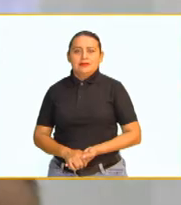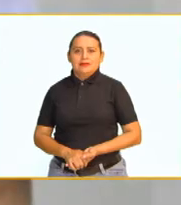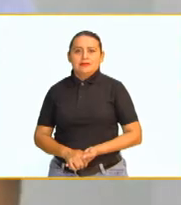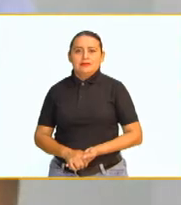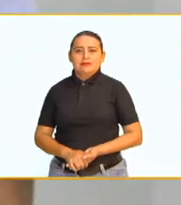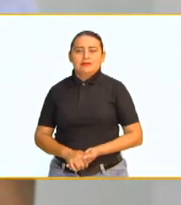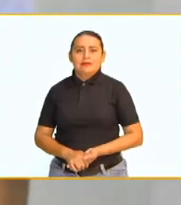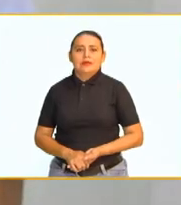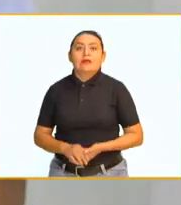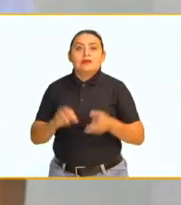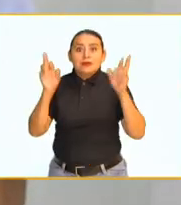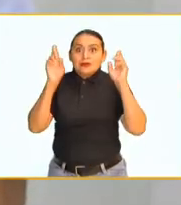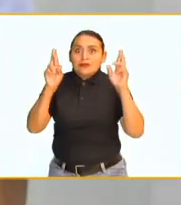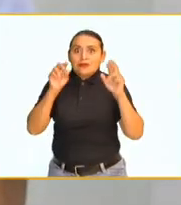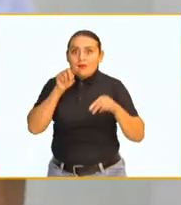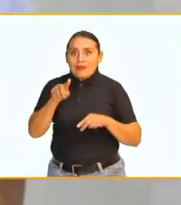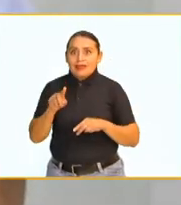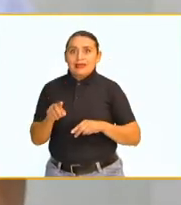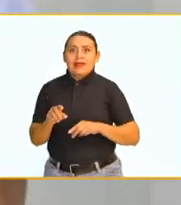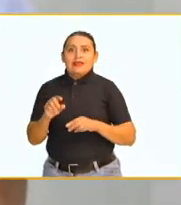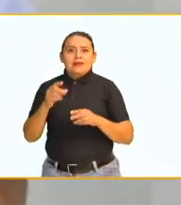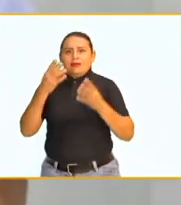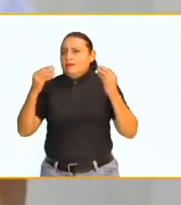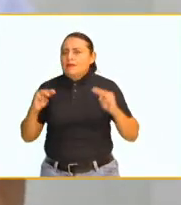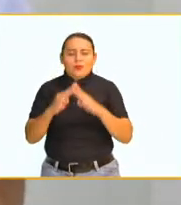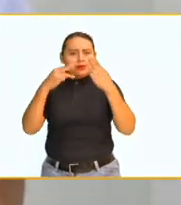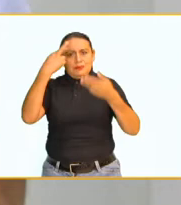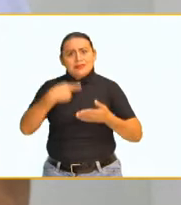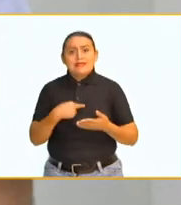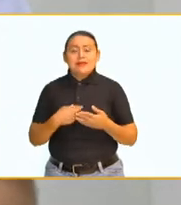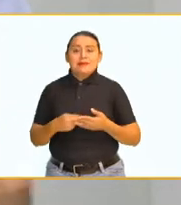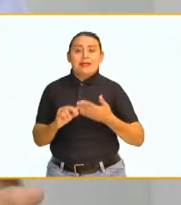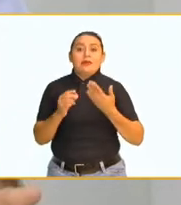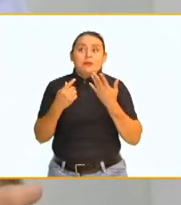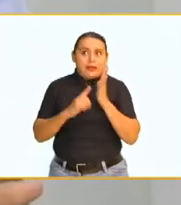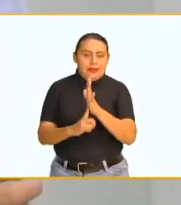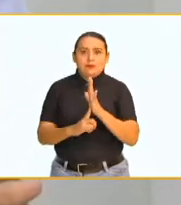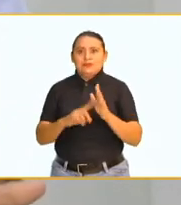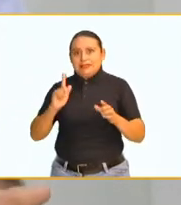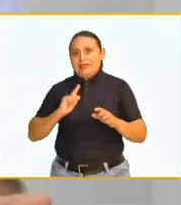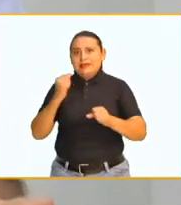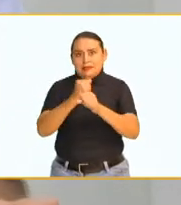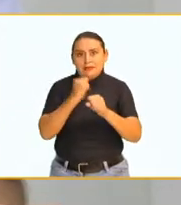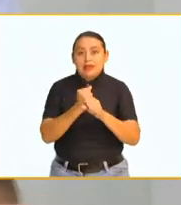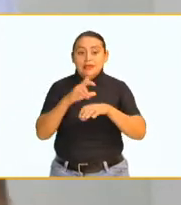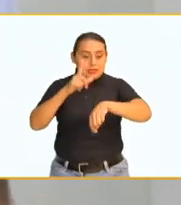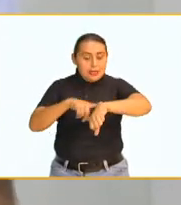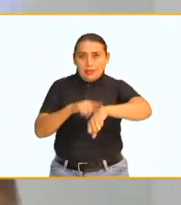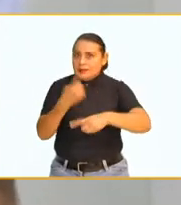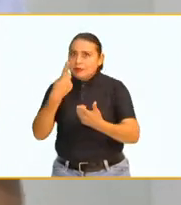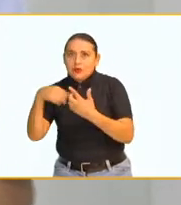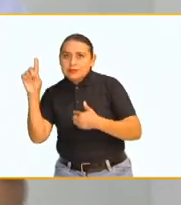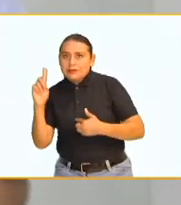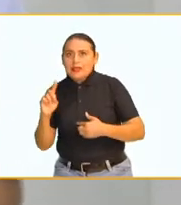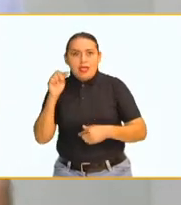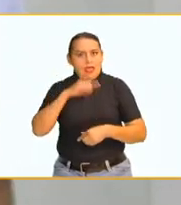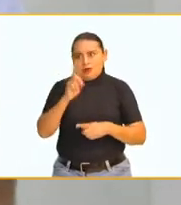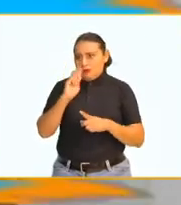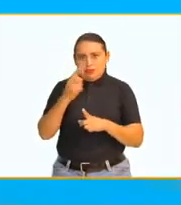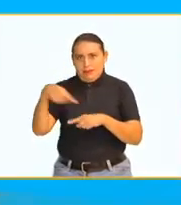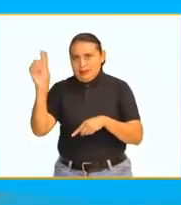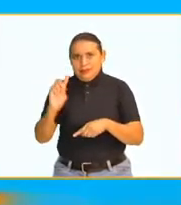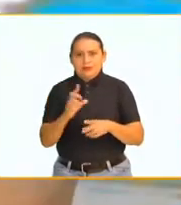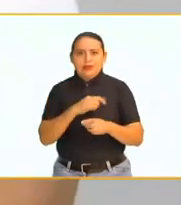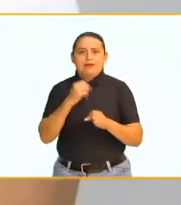Hemos tenido la suerte con Lidet que es bien responsable en el sentido de que si tiene que hacer algo y a lo mejor ya le toca la salida, pues ella no se va hasta que lo